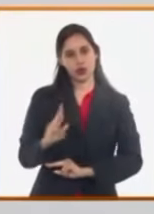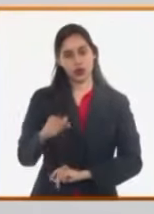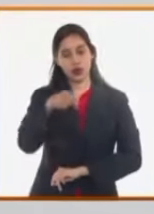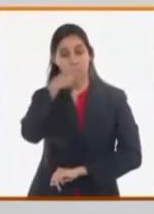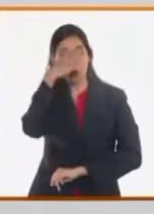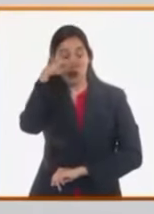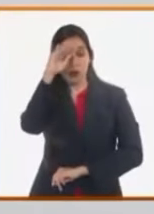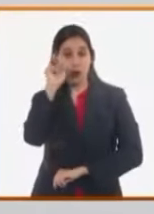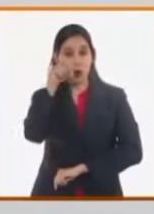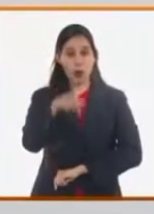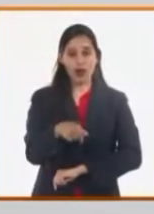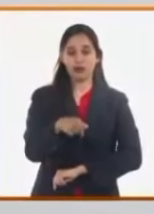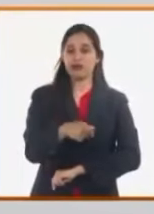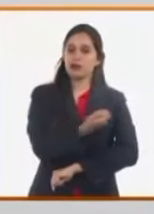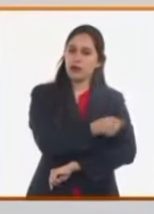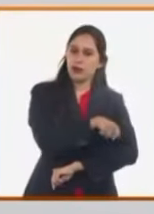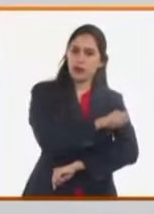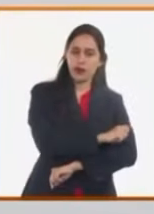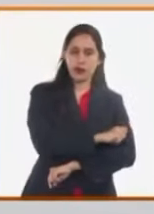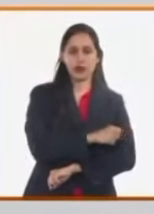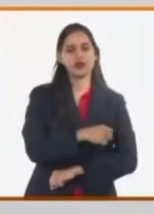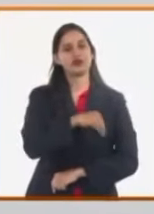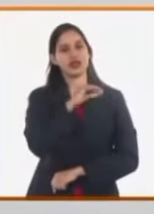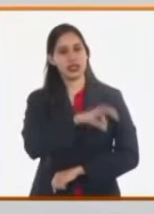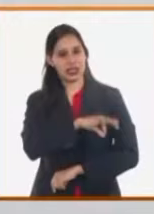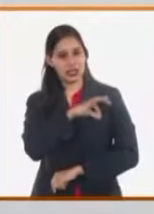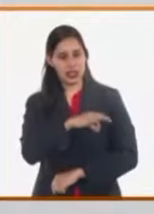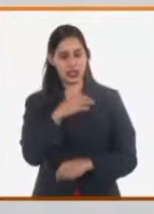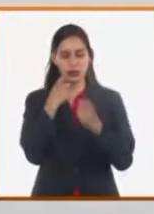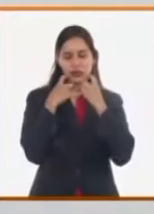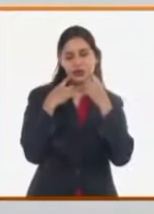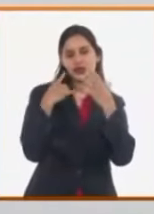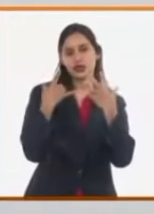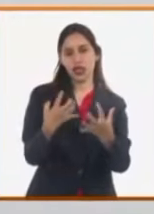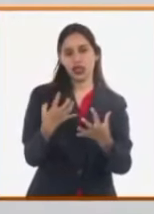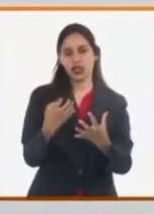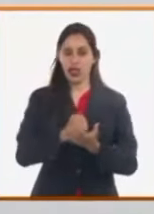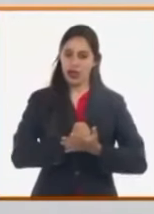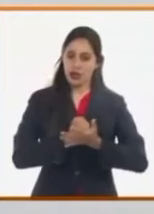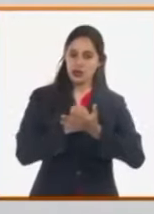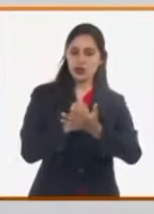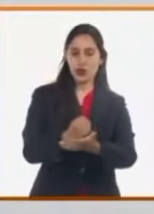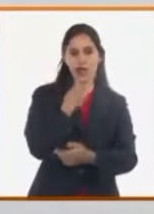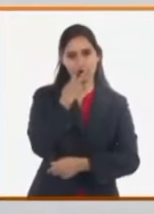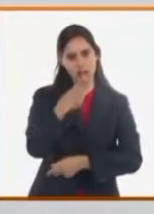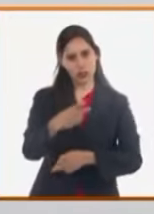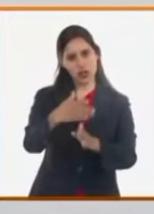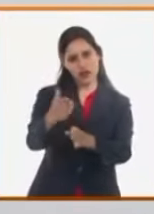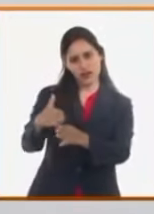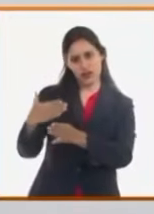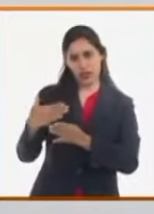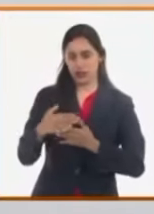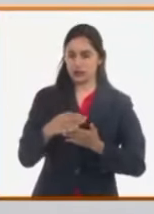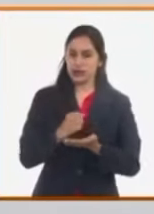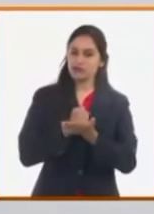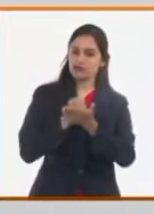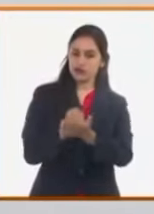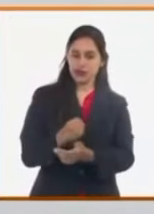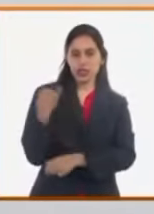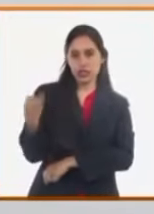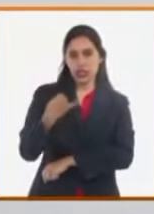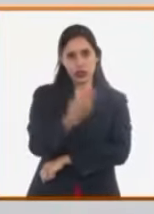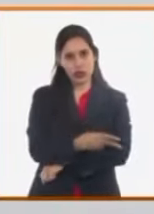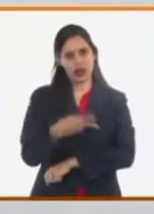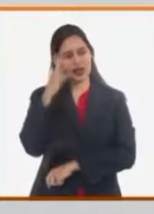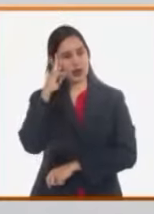pueblo que que si el internacionalismo y que ha hecho mucho por varias naciones legado de José